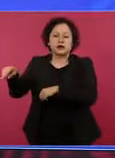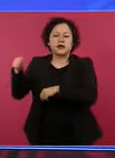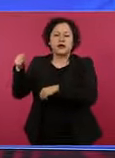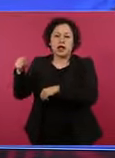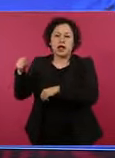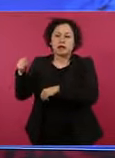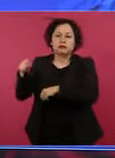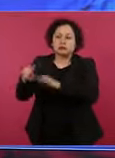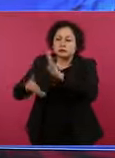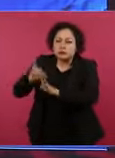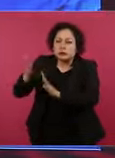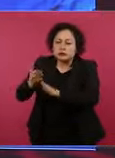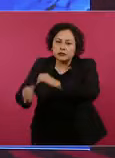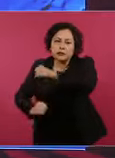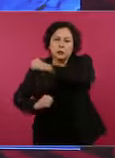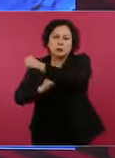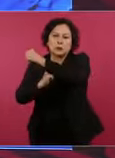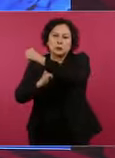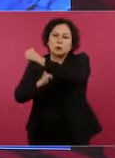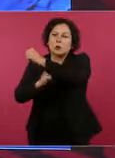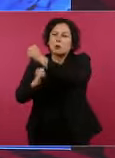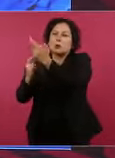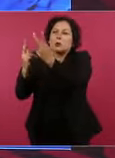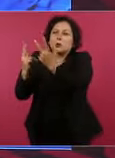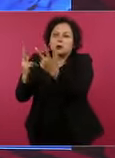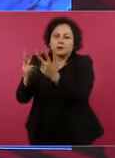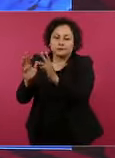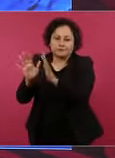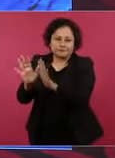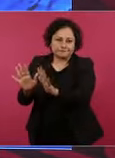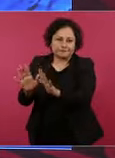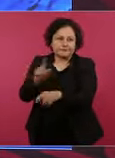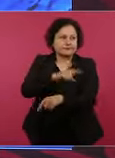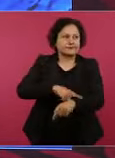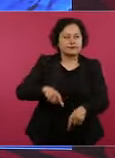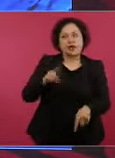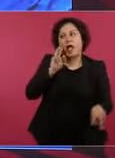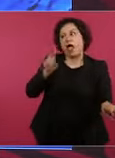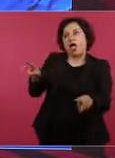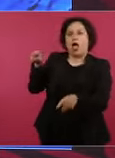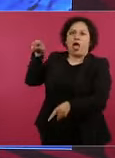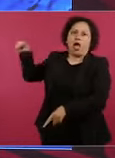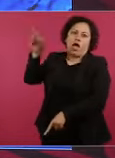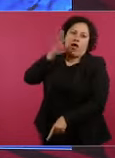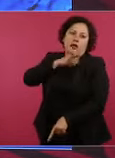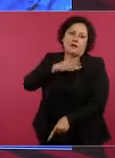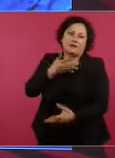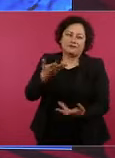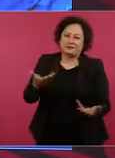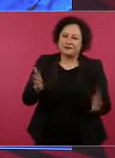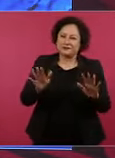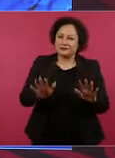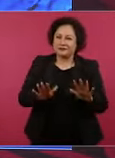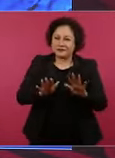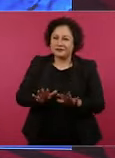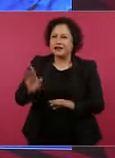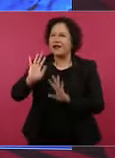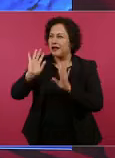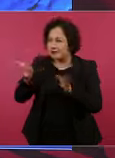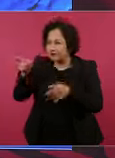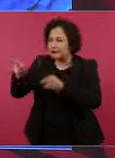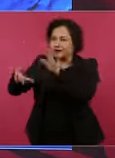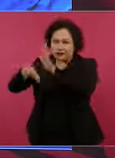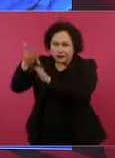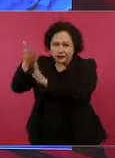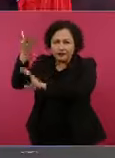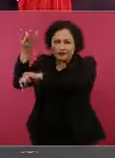estamos limpiando, reparando todo y resolviendo el problema.